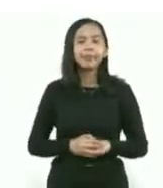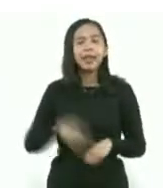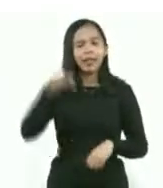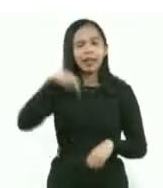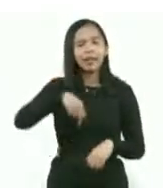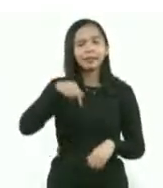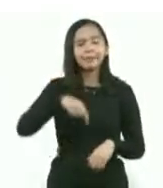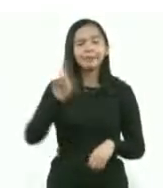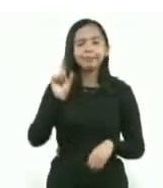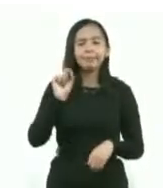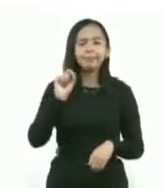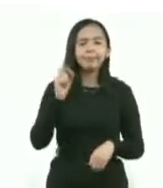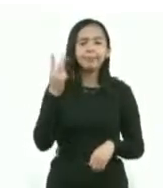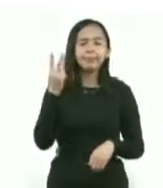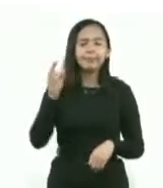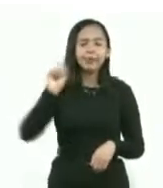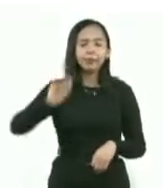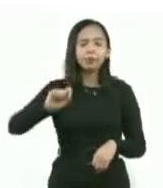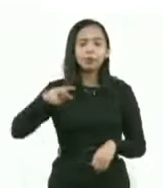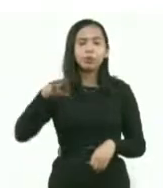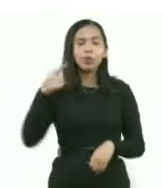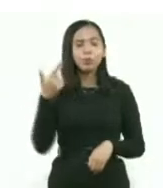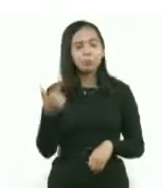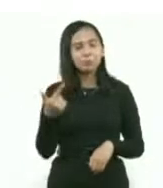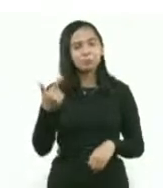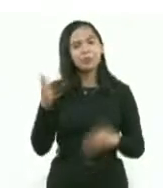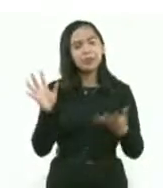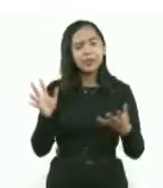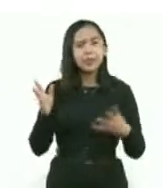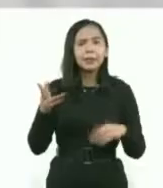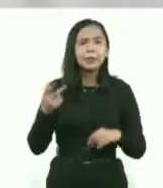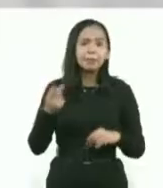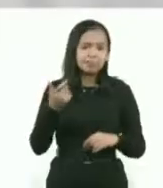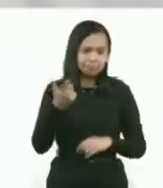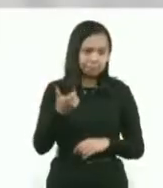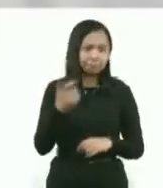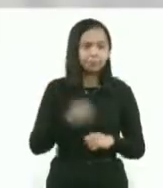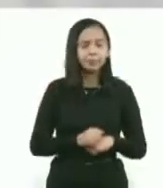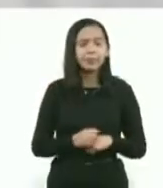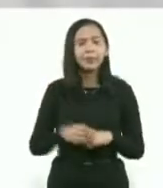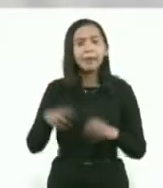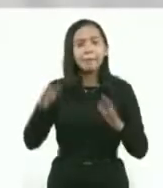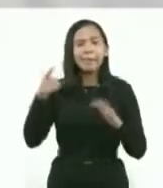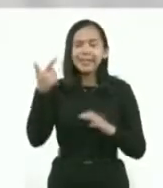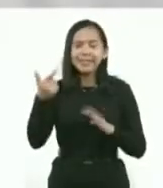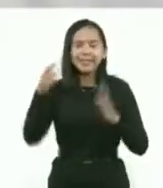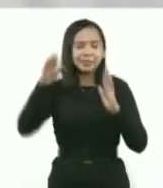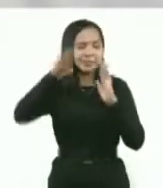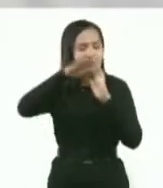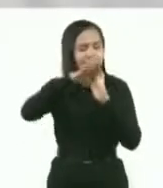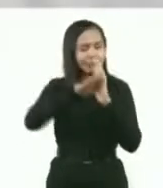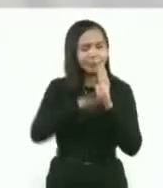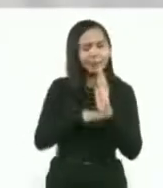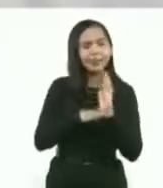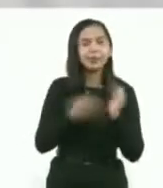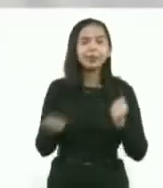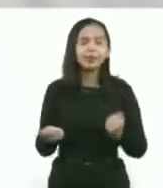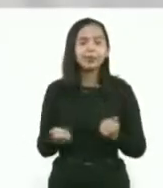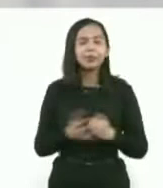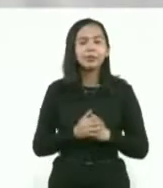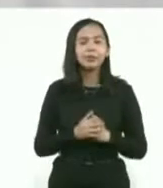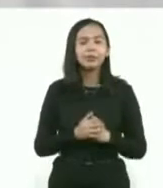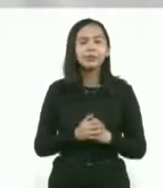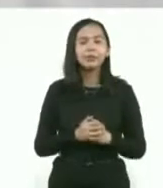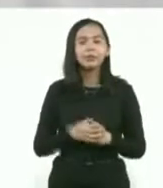22 pesos con 7 centavos abajo del promedio nacional, son